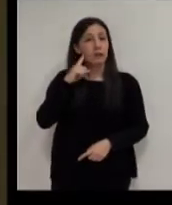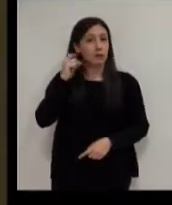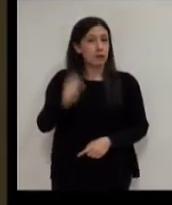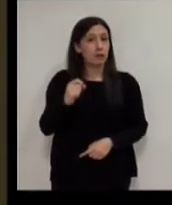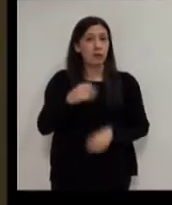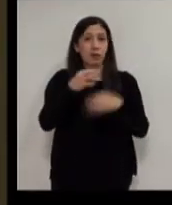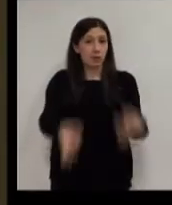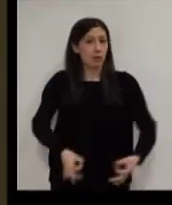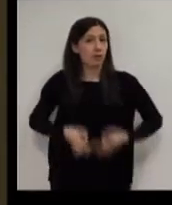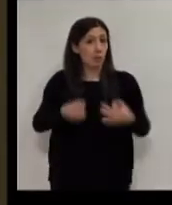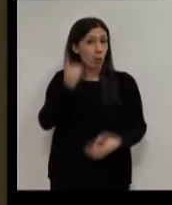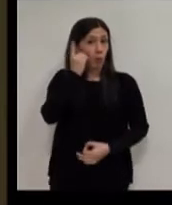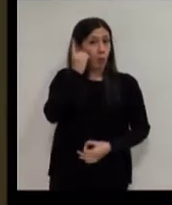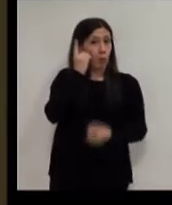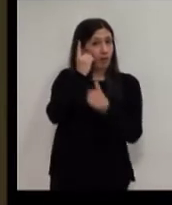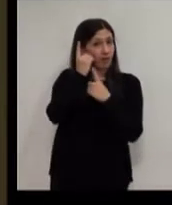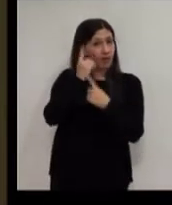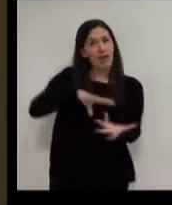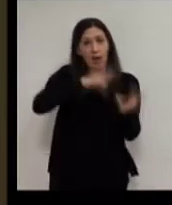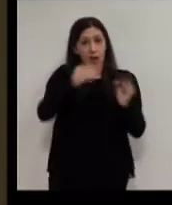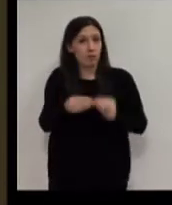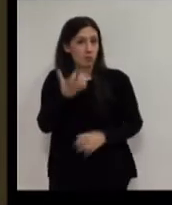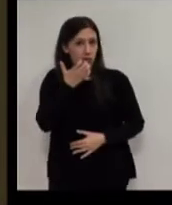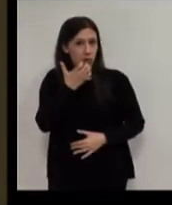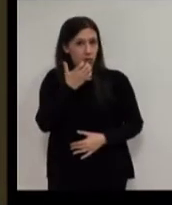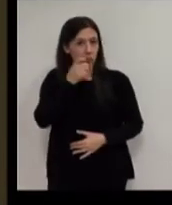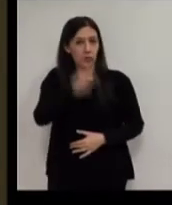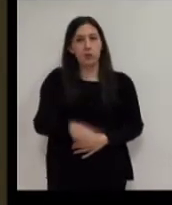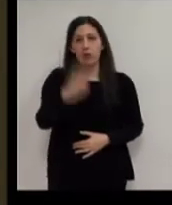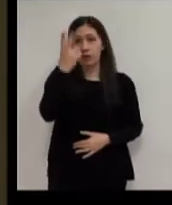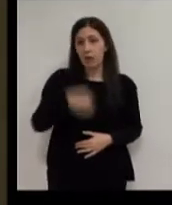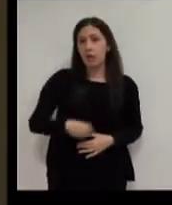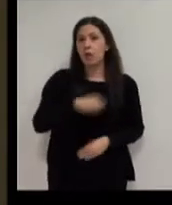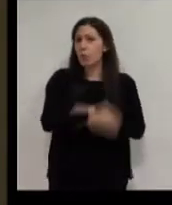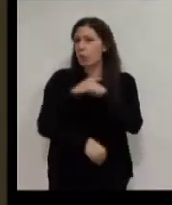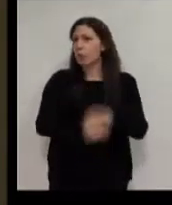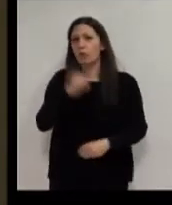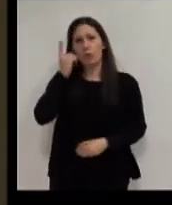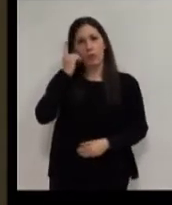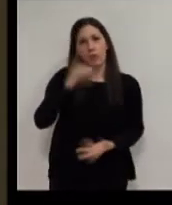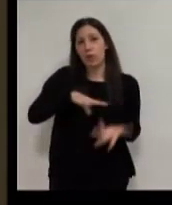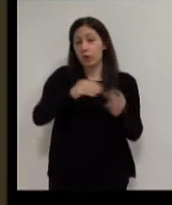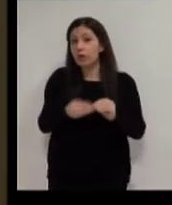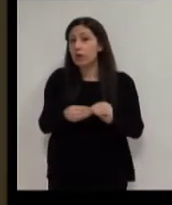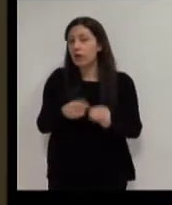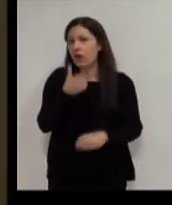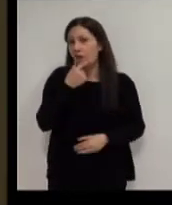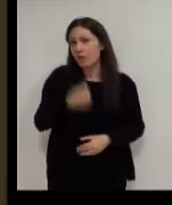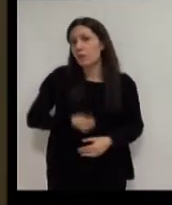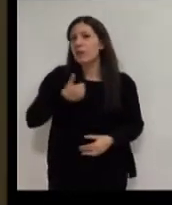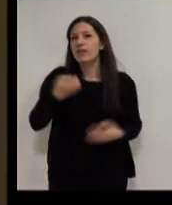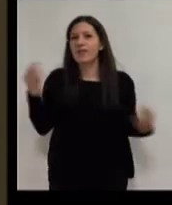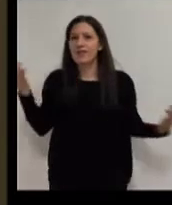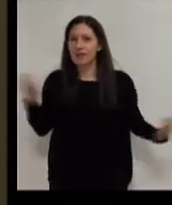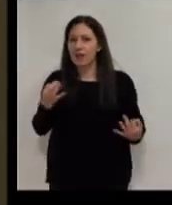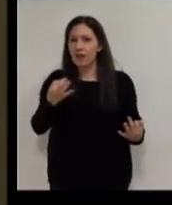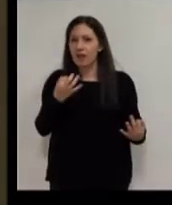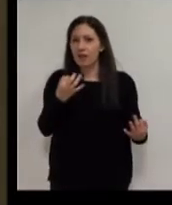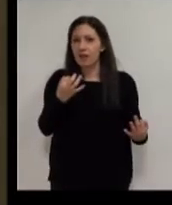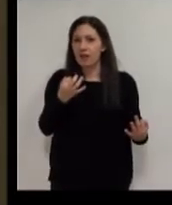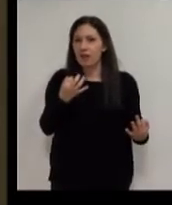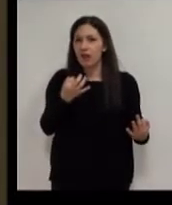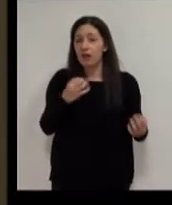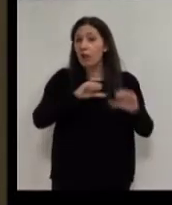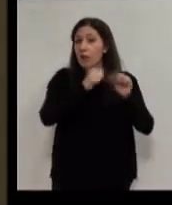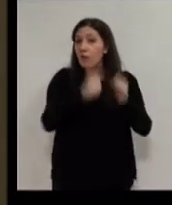problema auditivo lo que lleva siempre es un teléfono móvil adaptado, por ejemplo, ¿no? Una persona ciega lleva siempre un teléfono móvil adaptado. Pues lo más